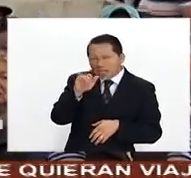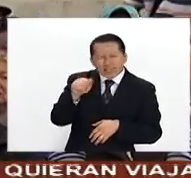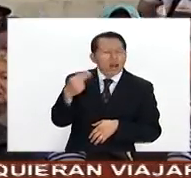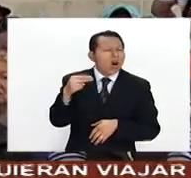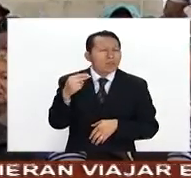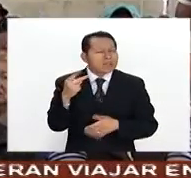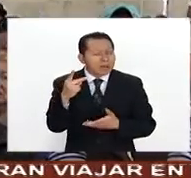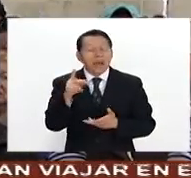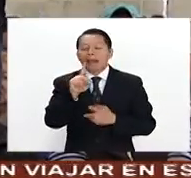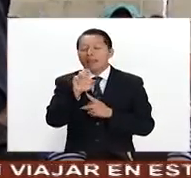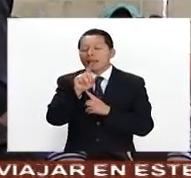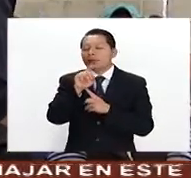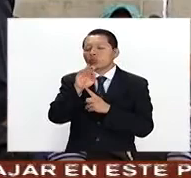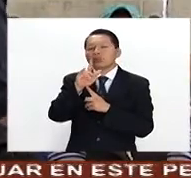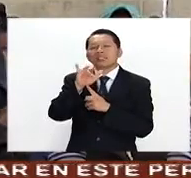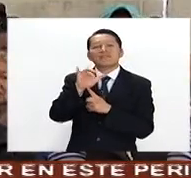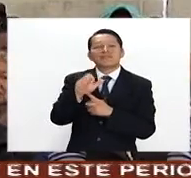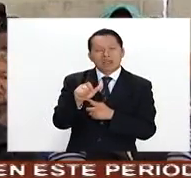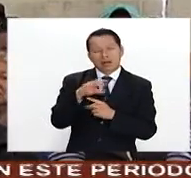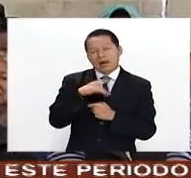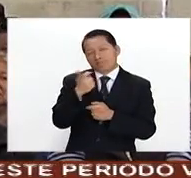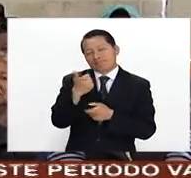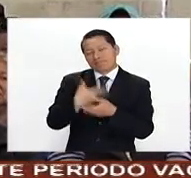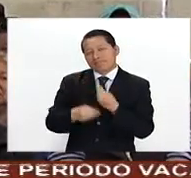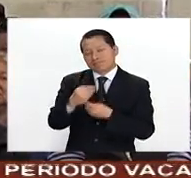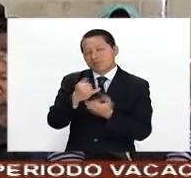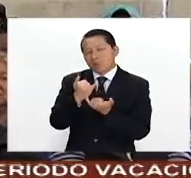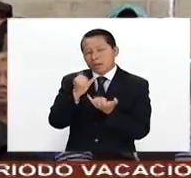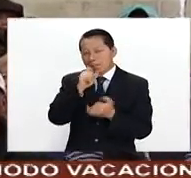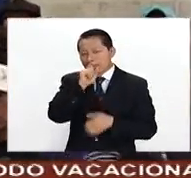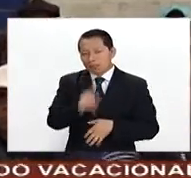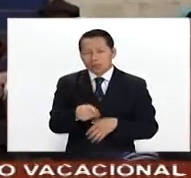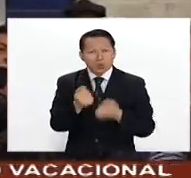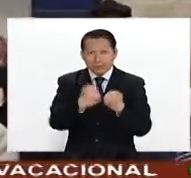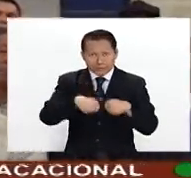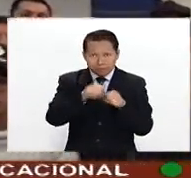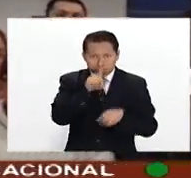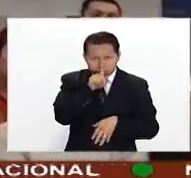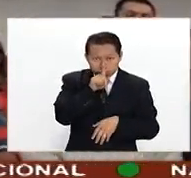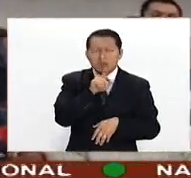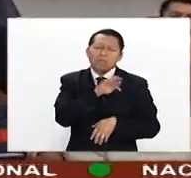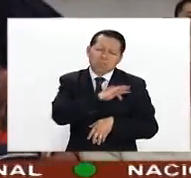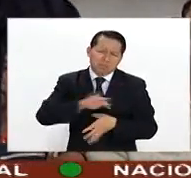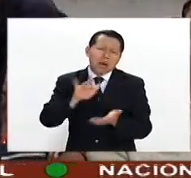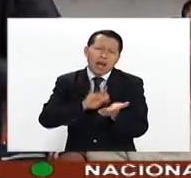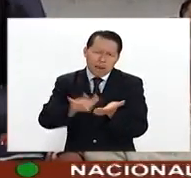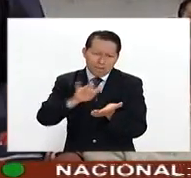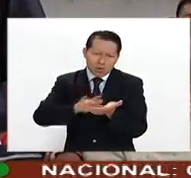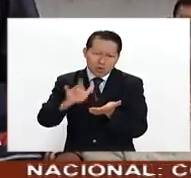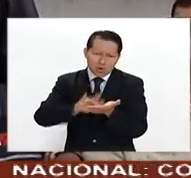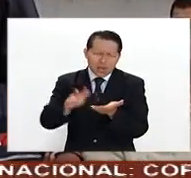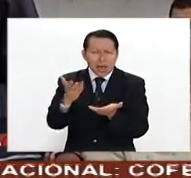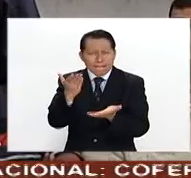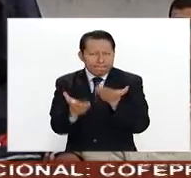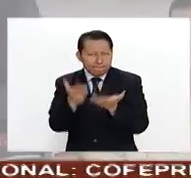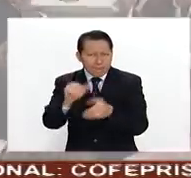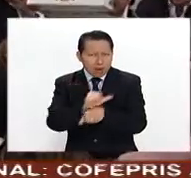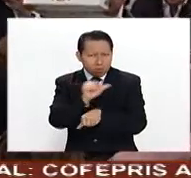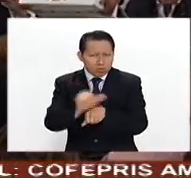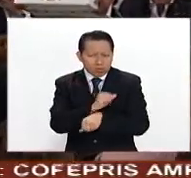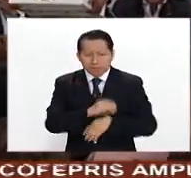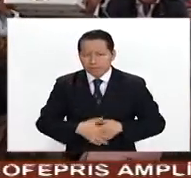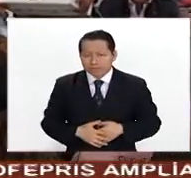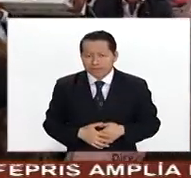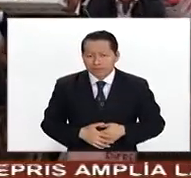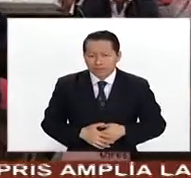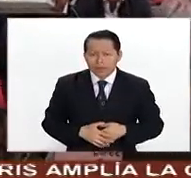el deducible. Y pues que no tengan seguro, vamos a darles un apoyo dependiendo el costo del vehículo.